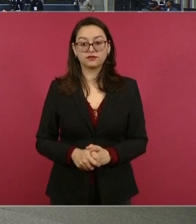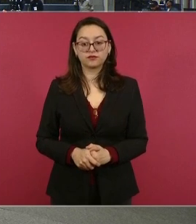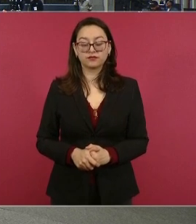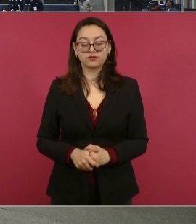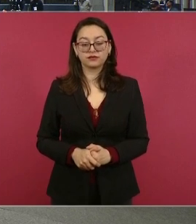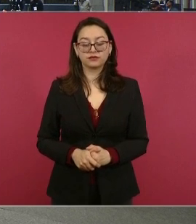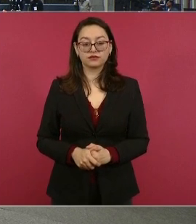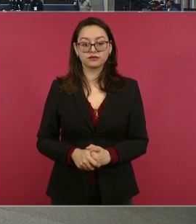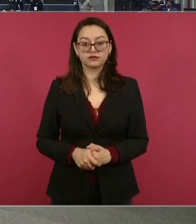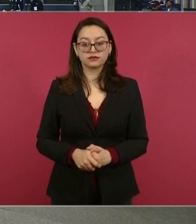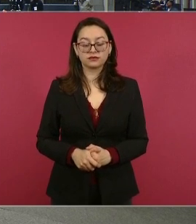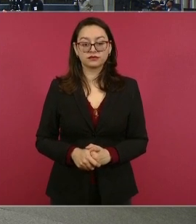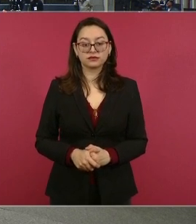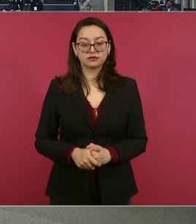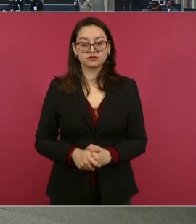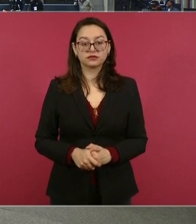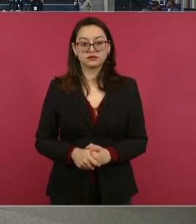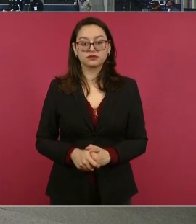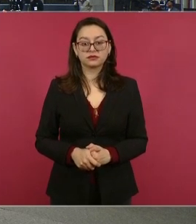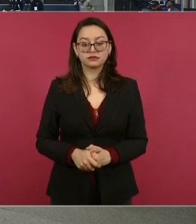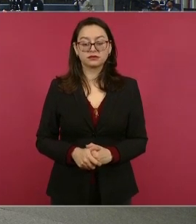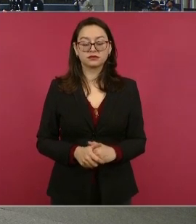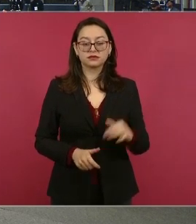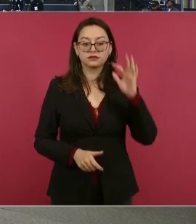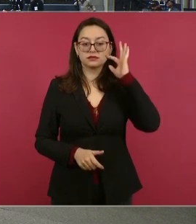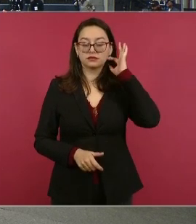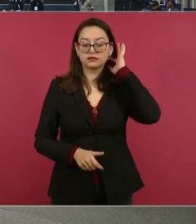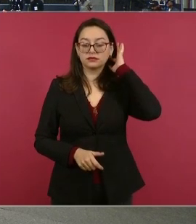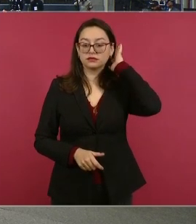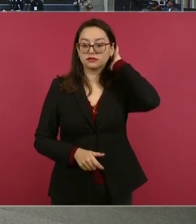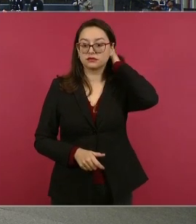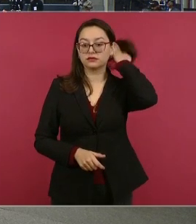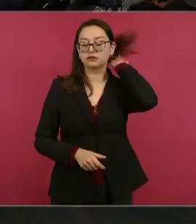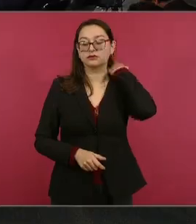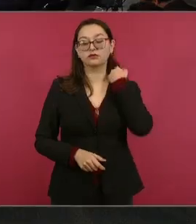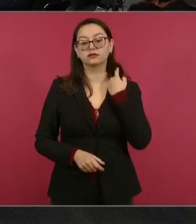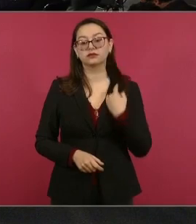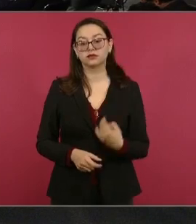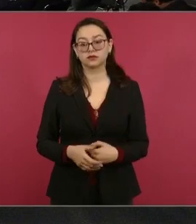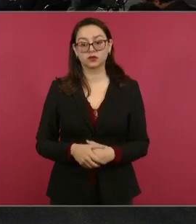es algo bastante, bastante. Bueno, ya para terminar, decir que